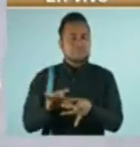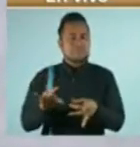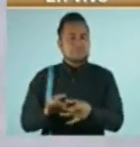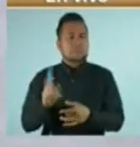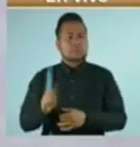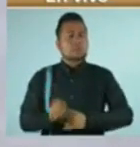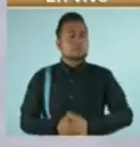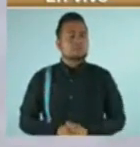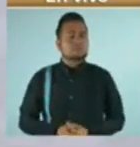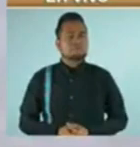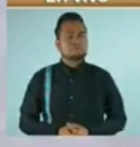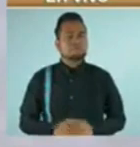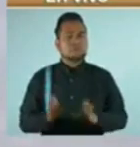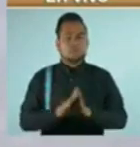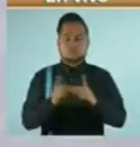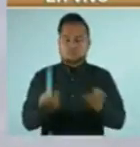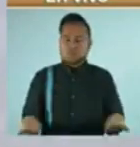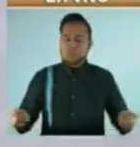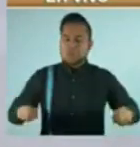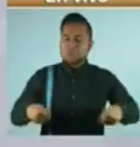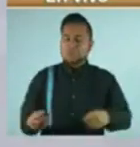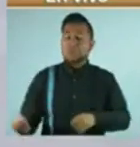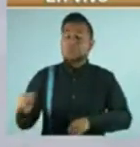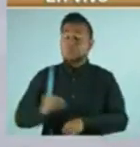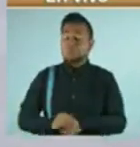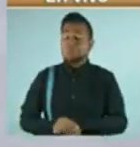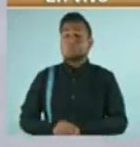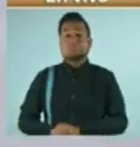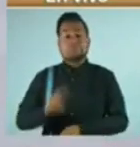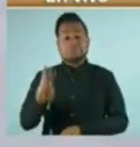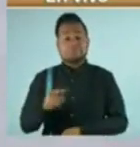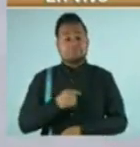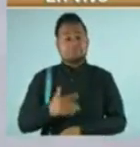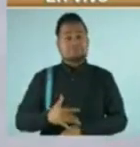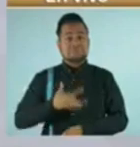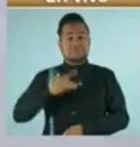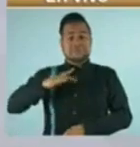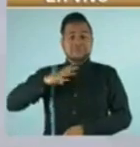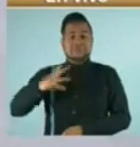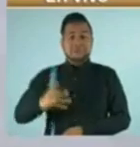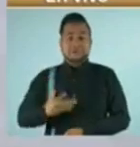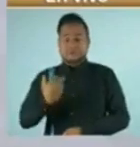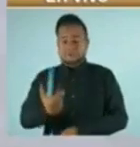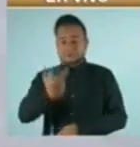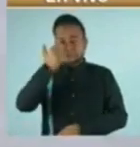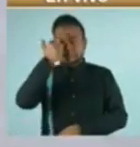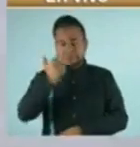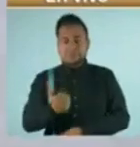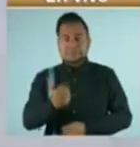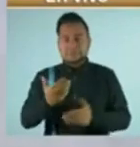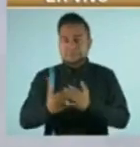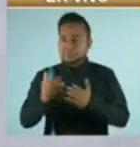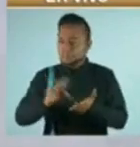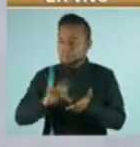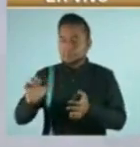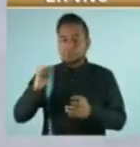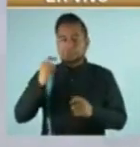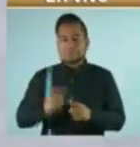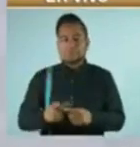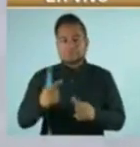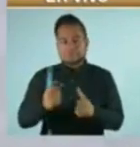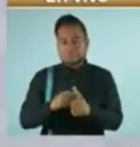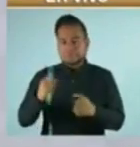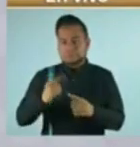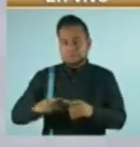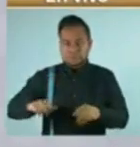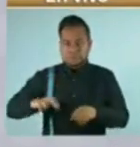que pues va a haber una Guelaguetza. Y la verdad es que nos sentimos orgullosos por eso y le damos gracias al, primero que nada, al